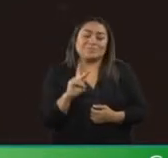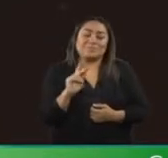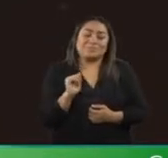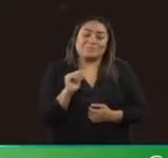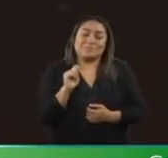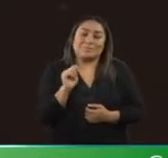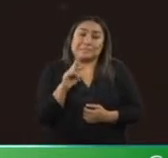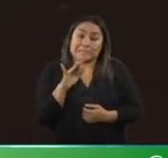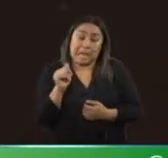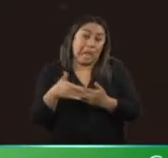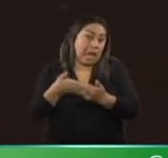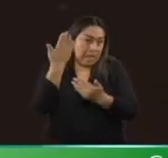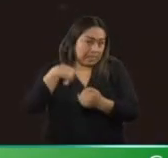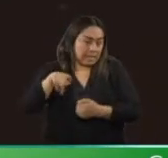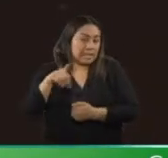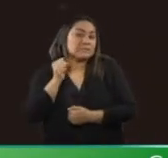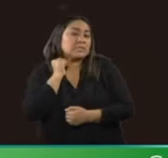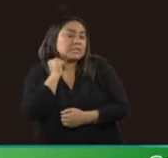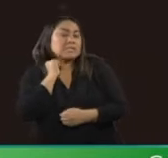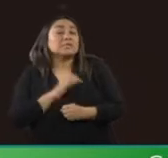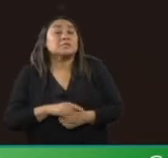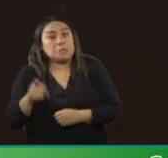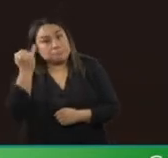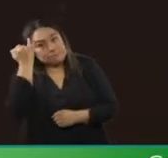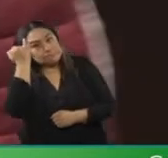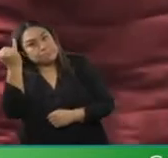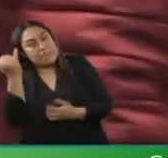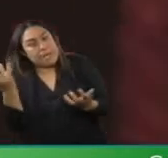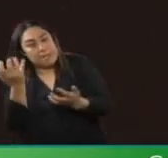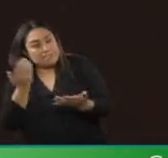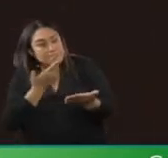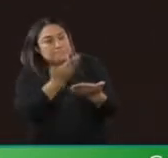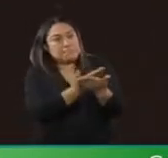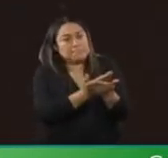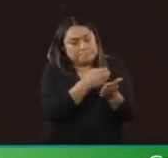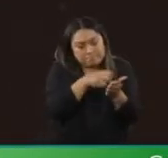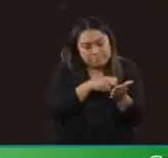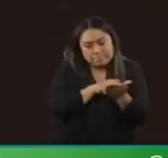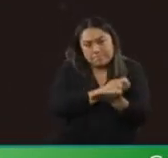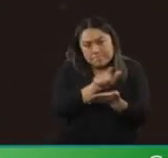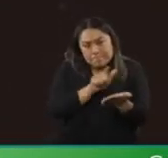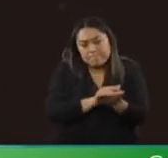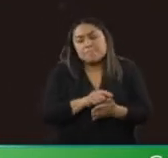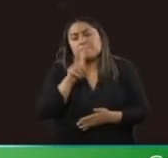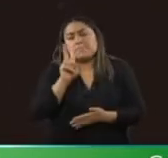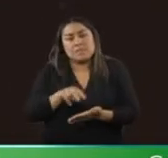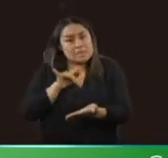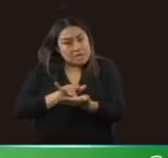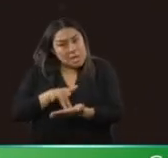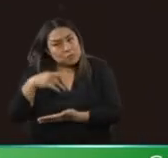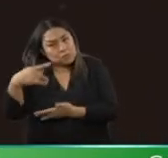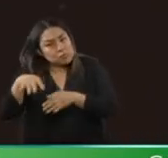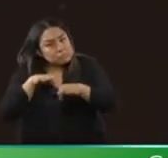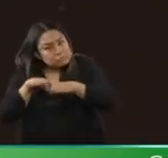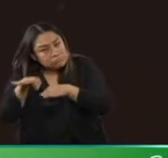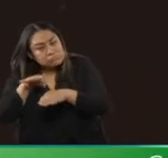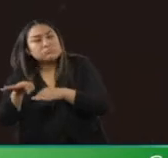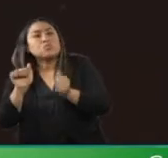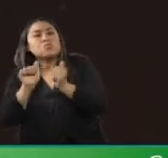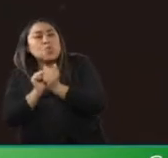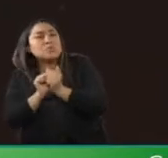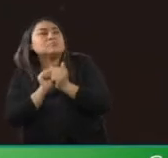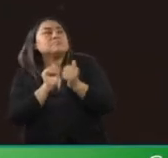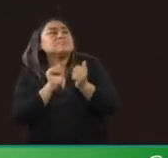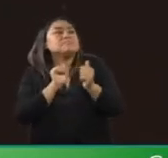Mercado, que es una de las principales promotoras de esta iniciativa, y agradecer el trabajo que ella hizo con organizaciones de la